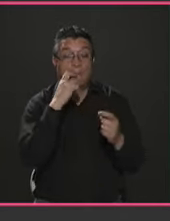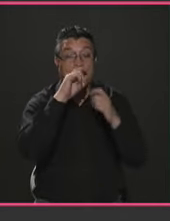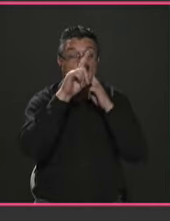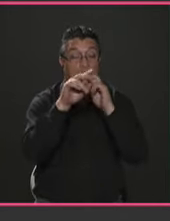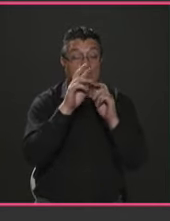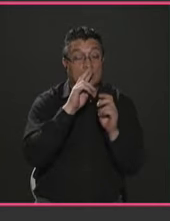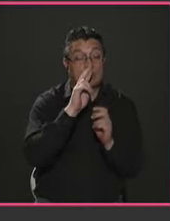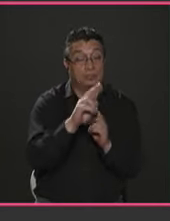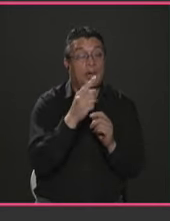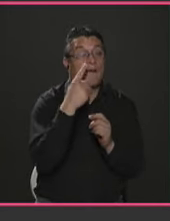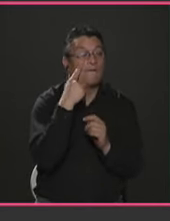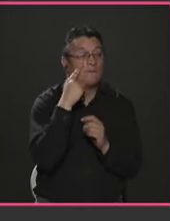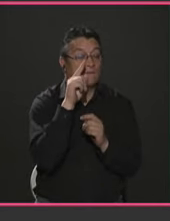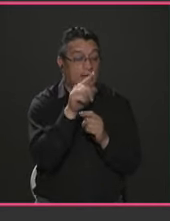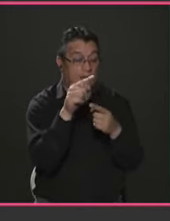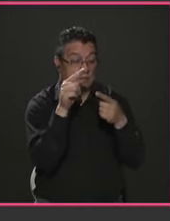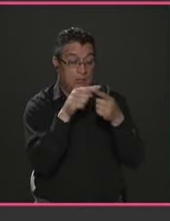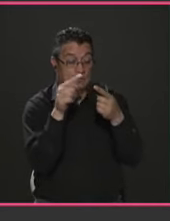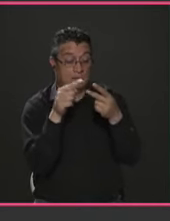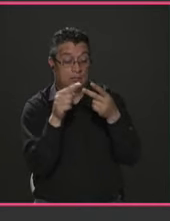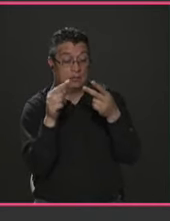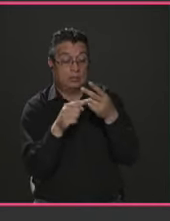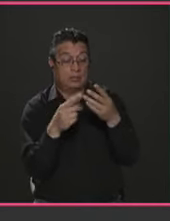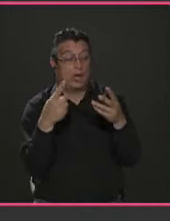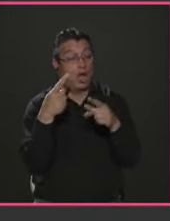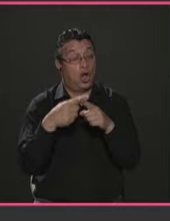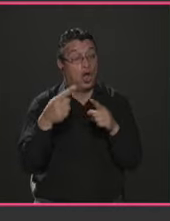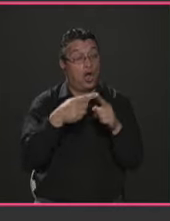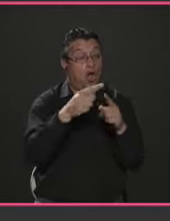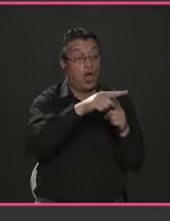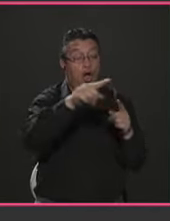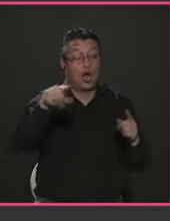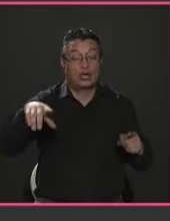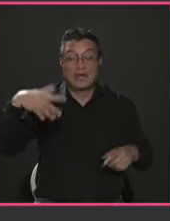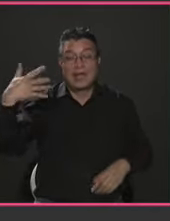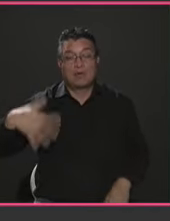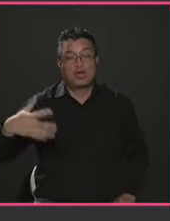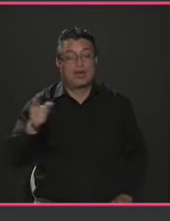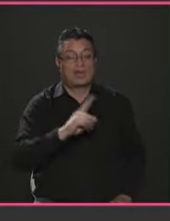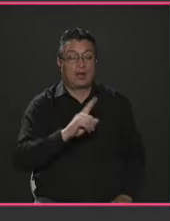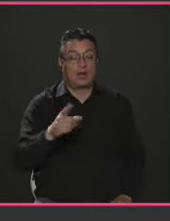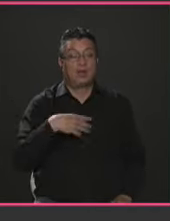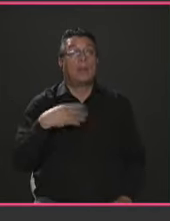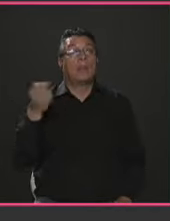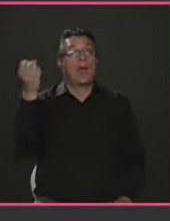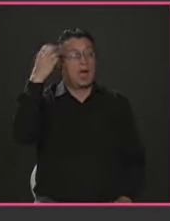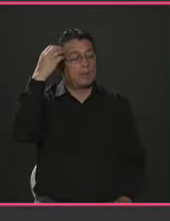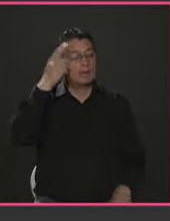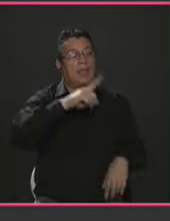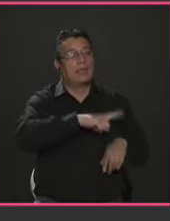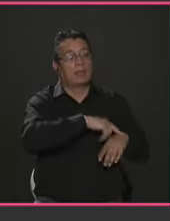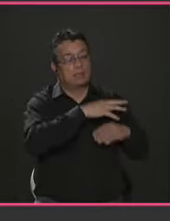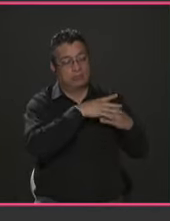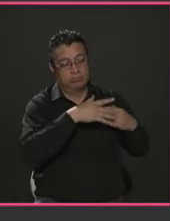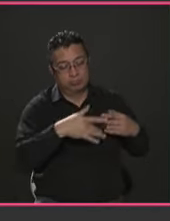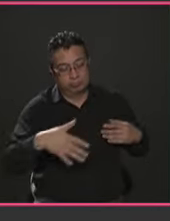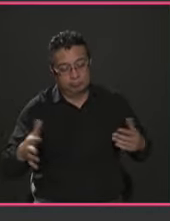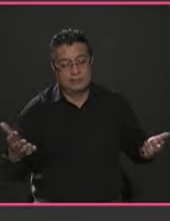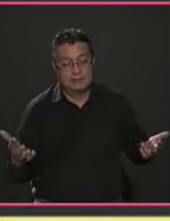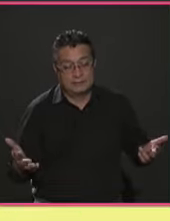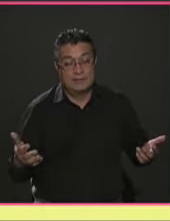Fíjate en esto o en esto otro porque el resto es irrelevante Y eso cómo lo hago aprendiendo con el tiempo ya entonces